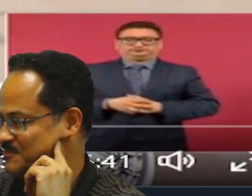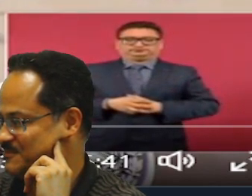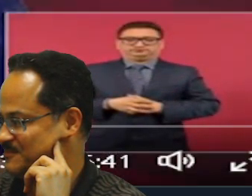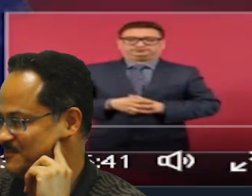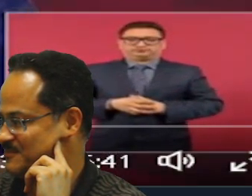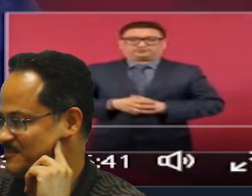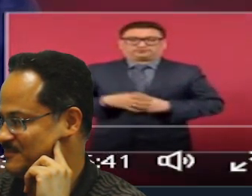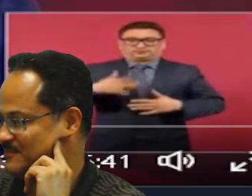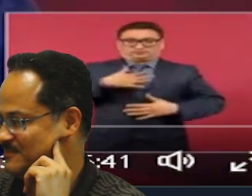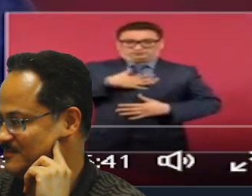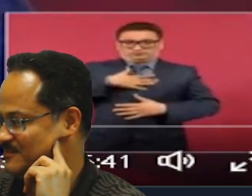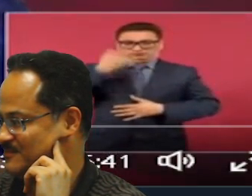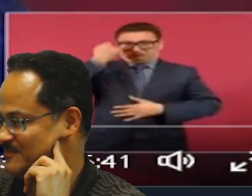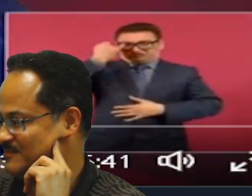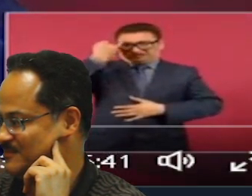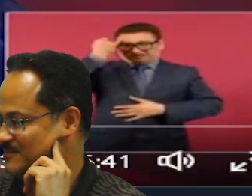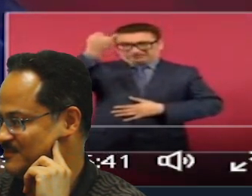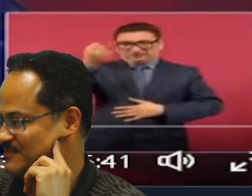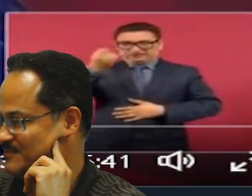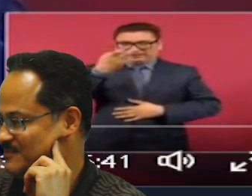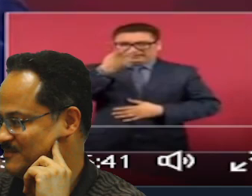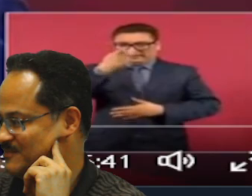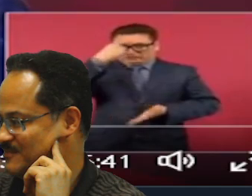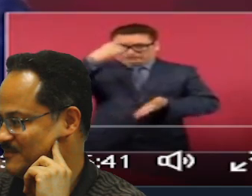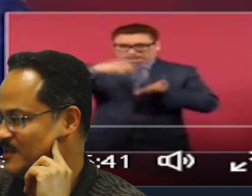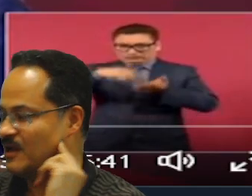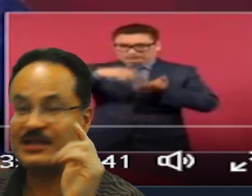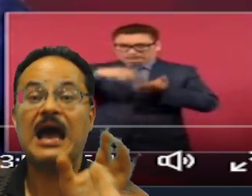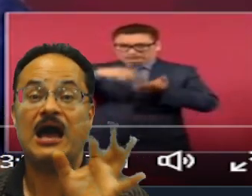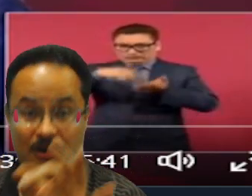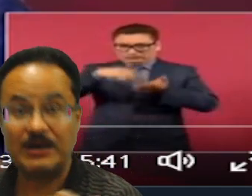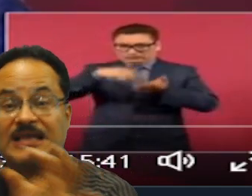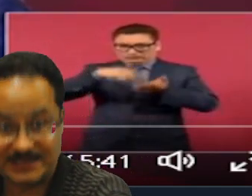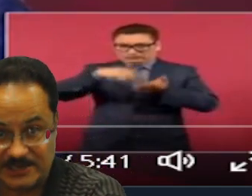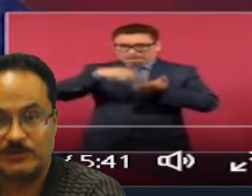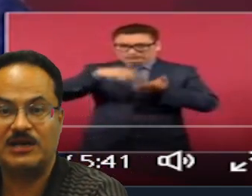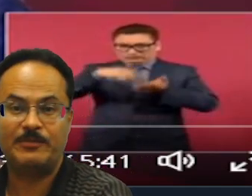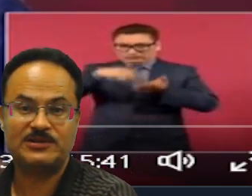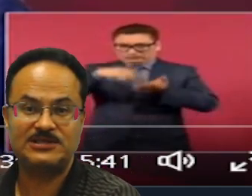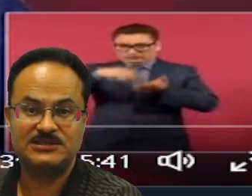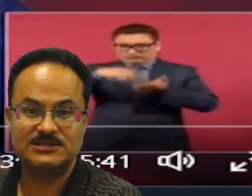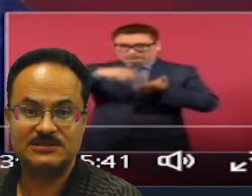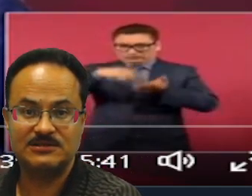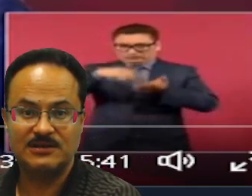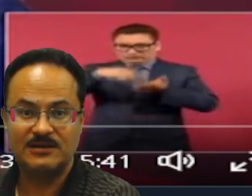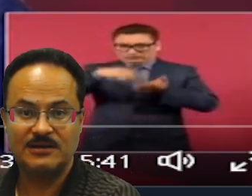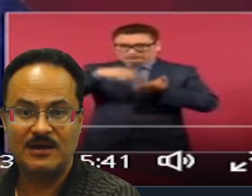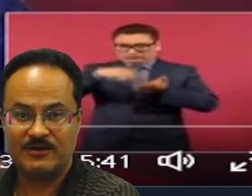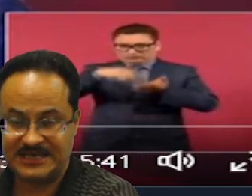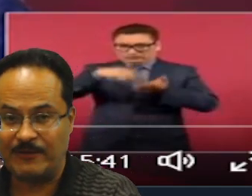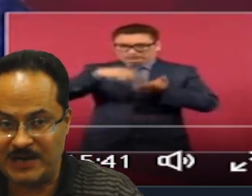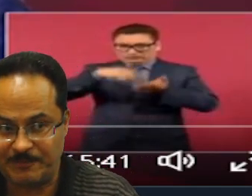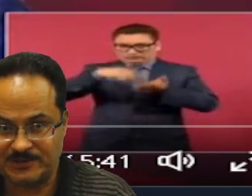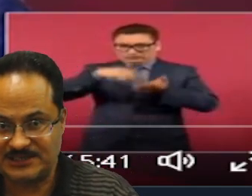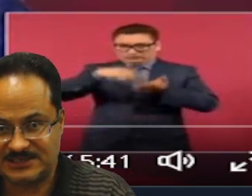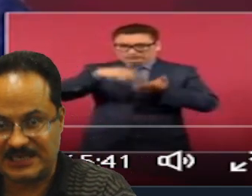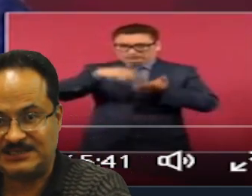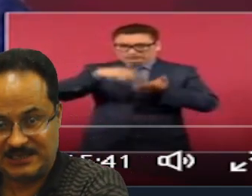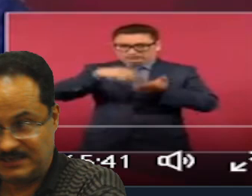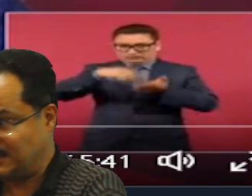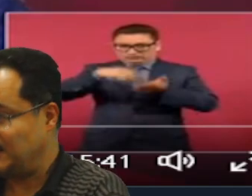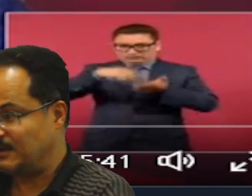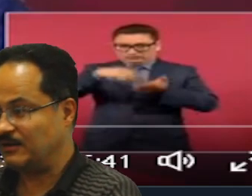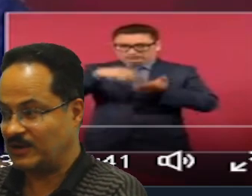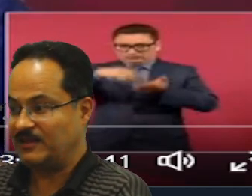yo tengo la hipótesis de que quisieron hacer lo mismo con el ejército Ya ahora ya tiene otra hipótesis o sea una hipótesis